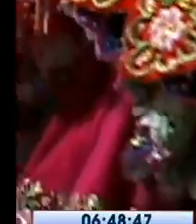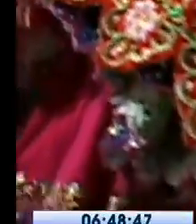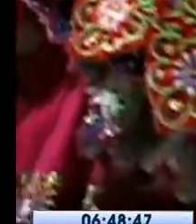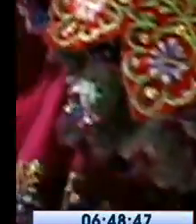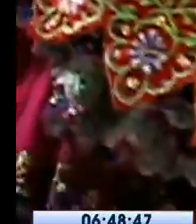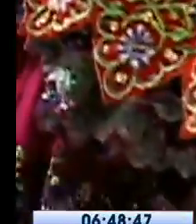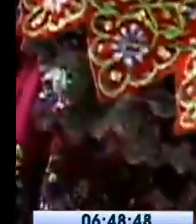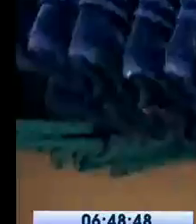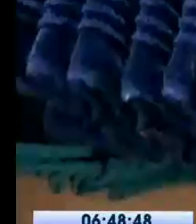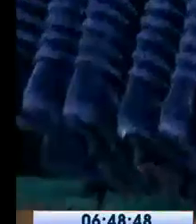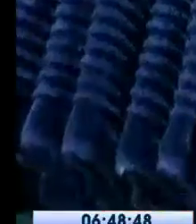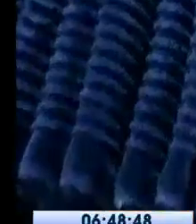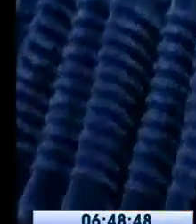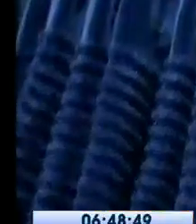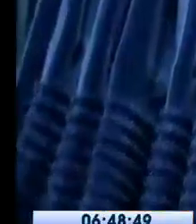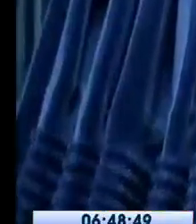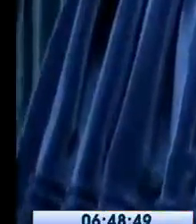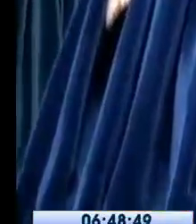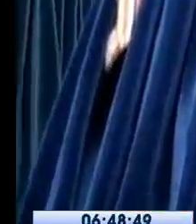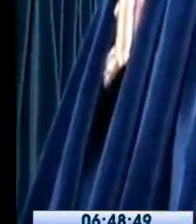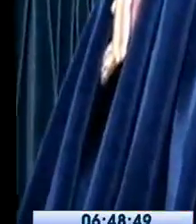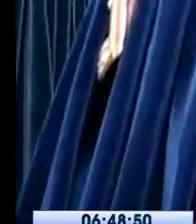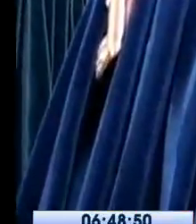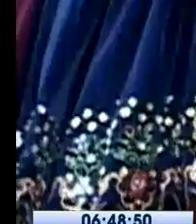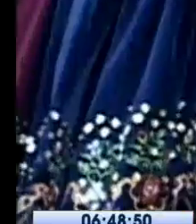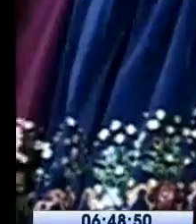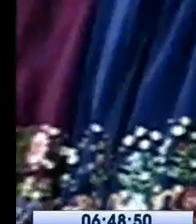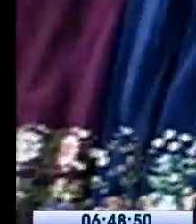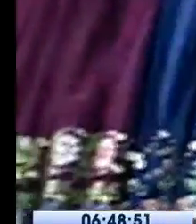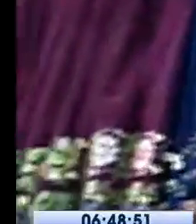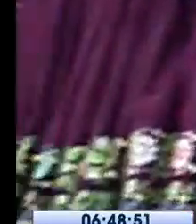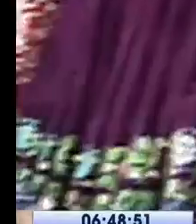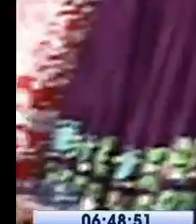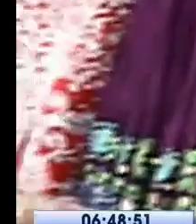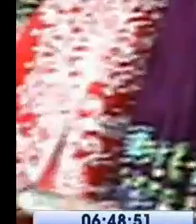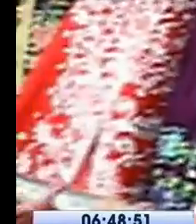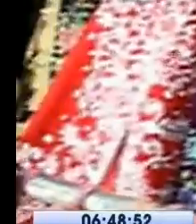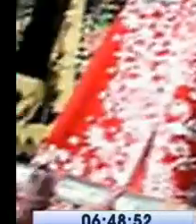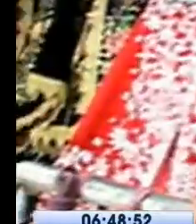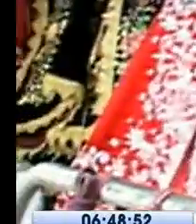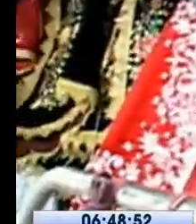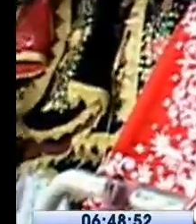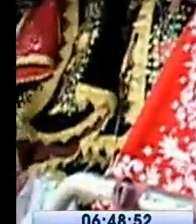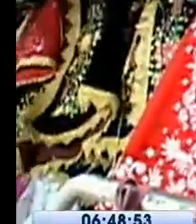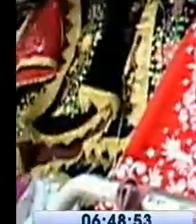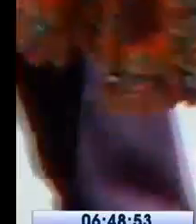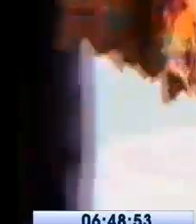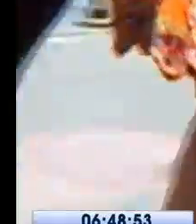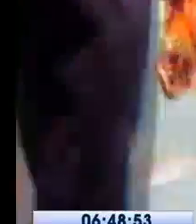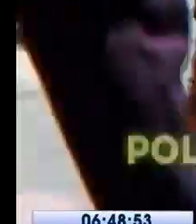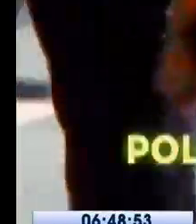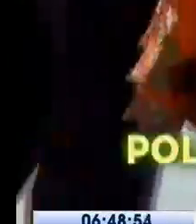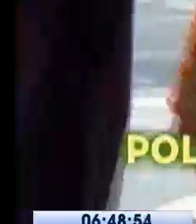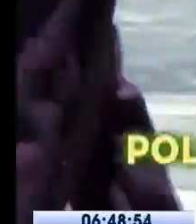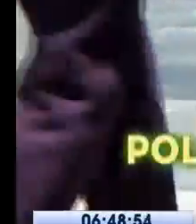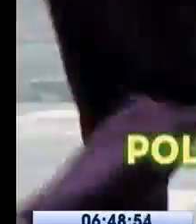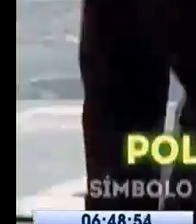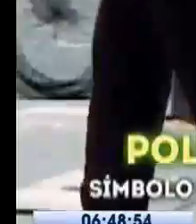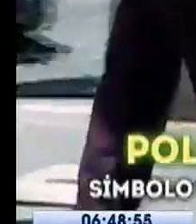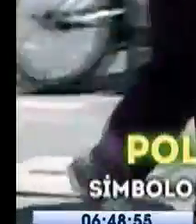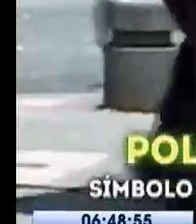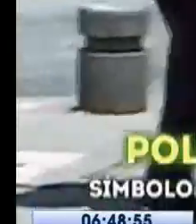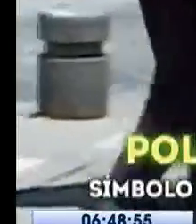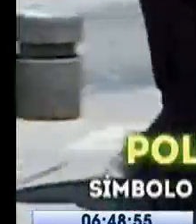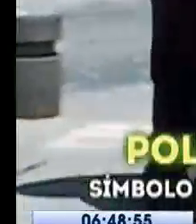otra exterior, también llamada bolsicón, de colores llamativos y con bordados en hilo, lentejuelas y canutillos. La pollera de la chola cuencana, que